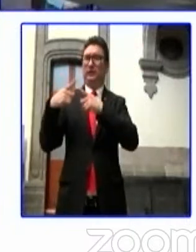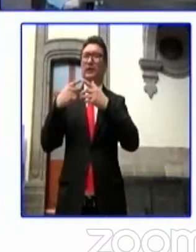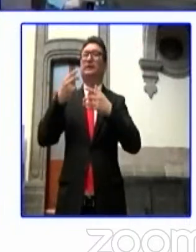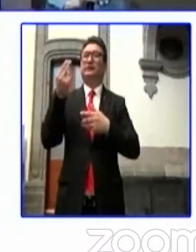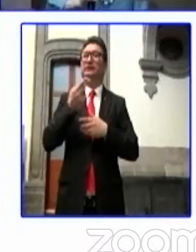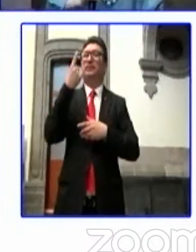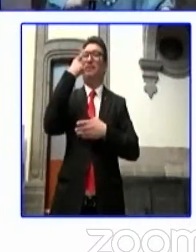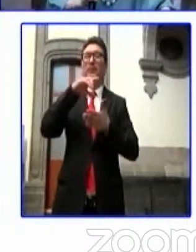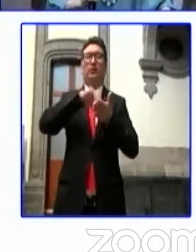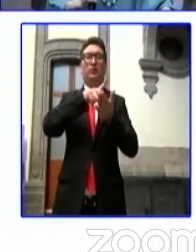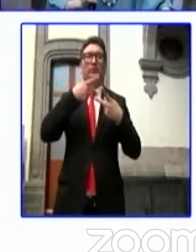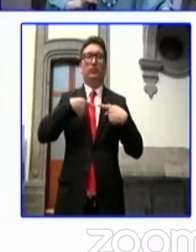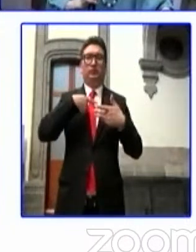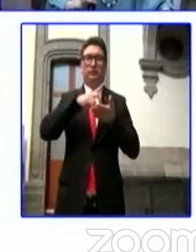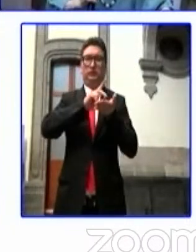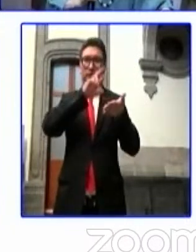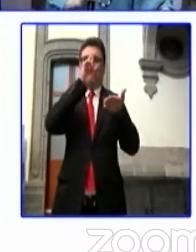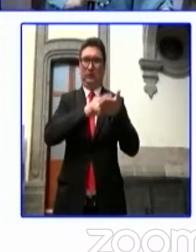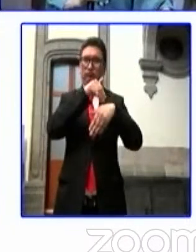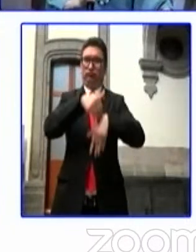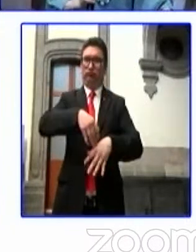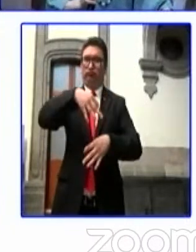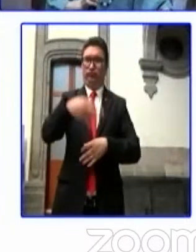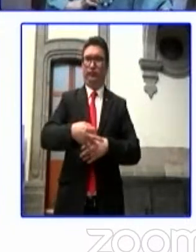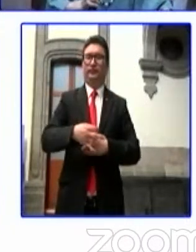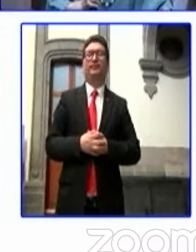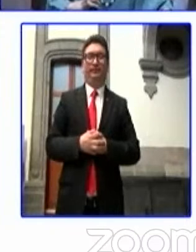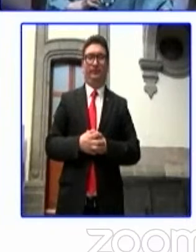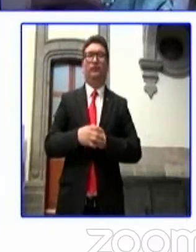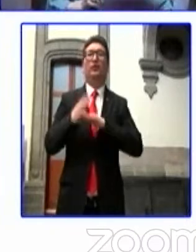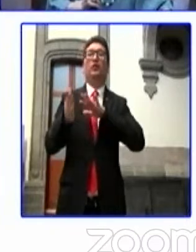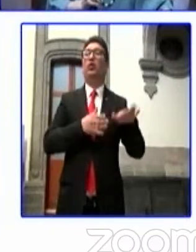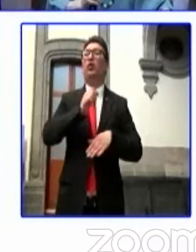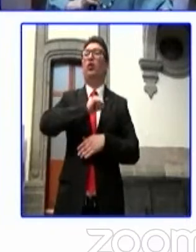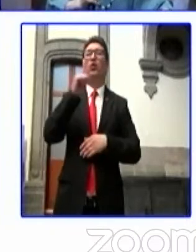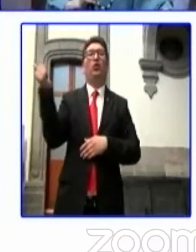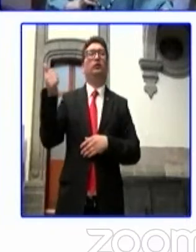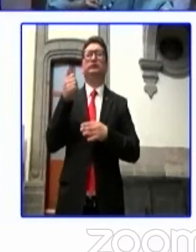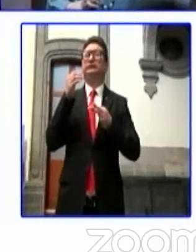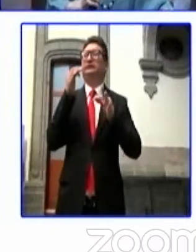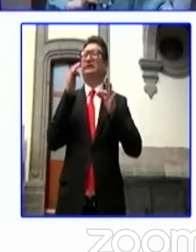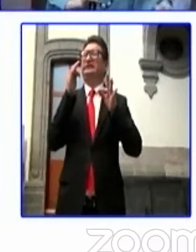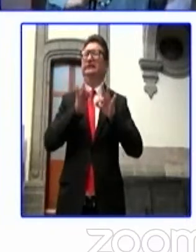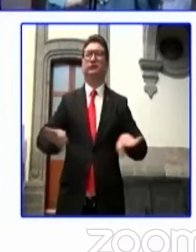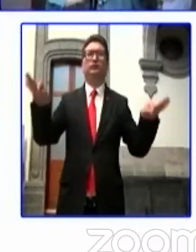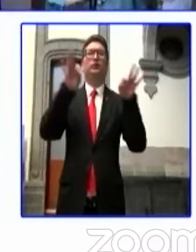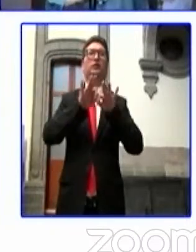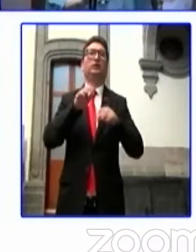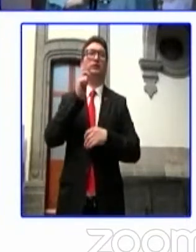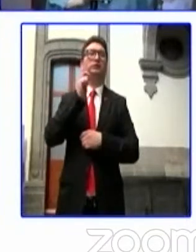aplicar este artículo tan importante. Otra de las cosas importantísimas fue